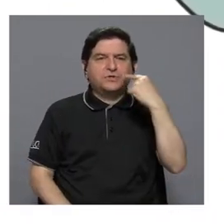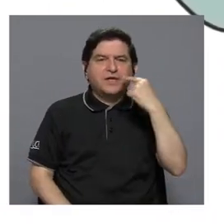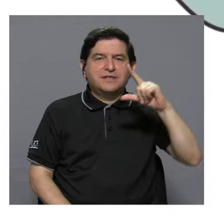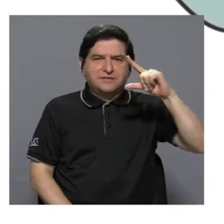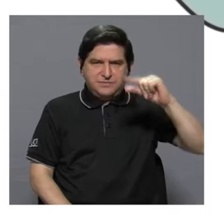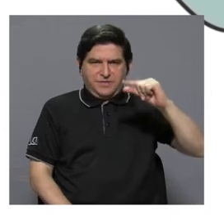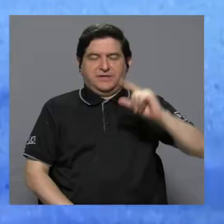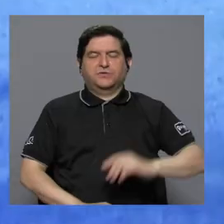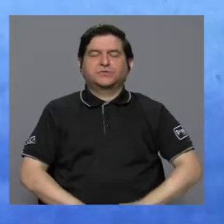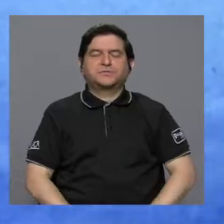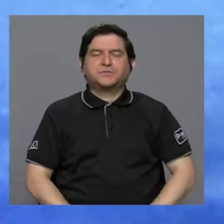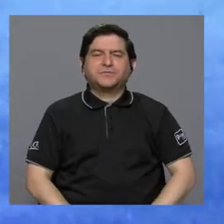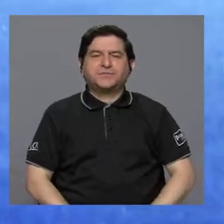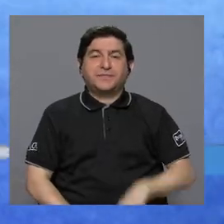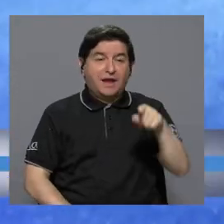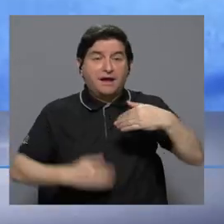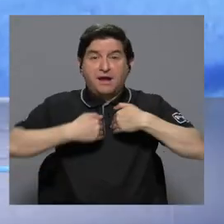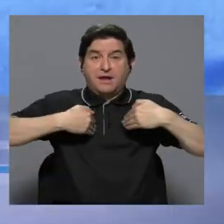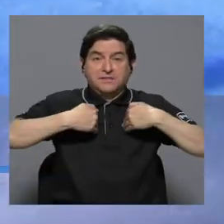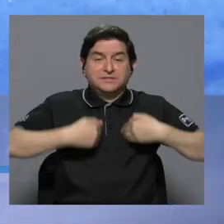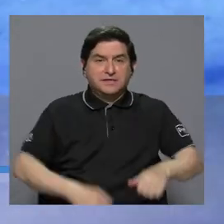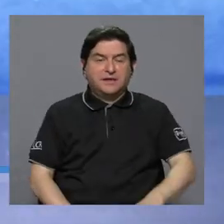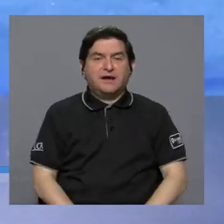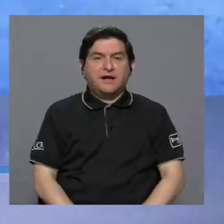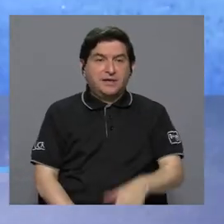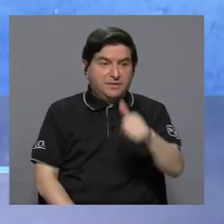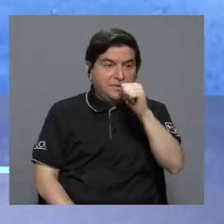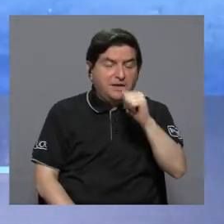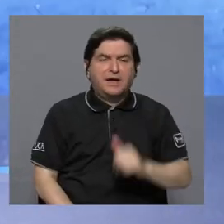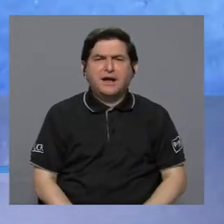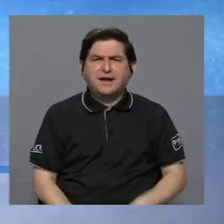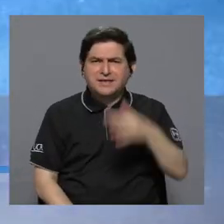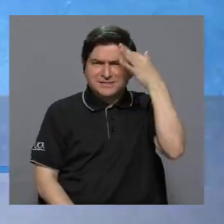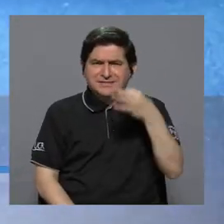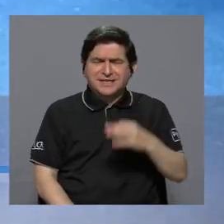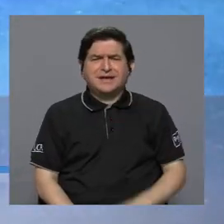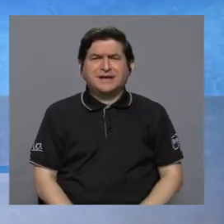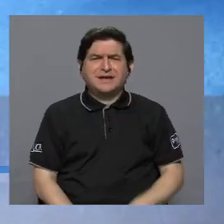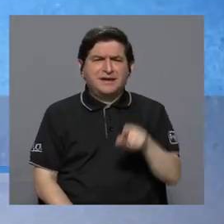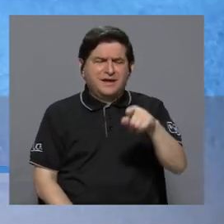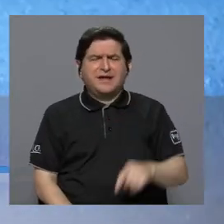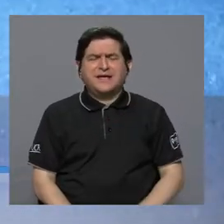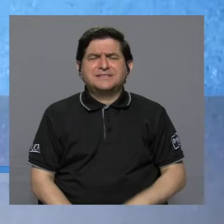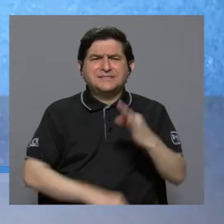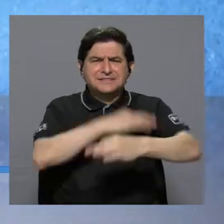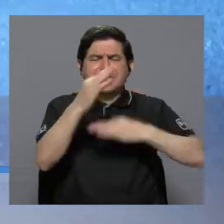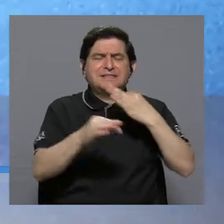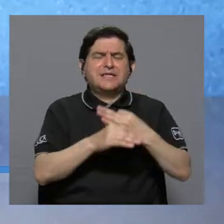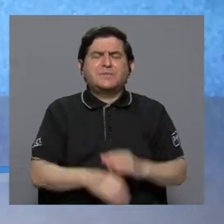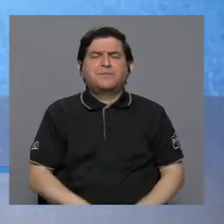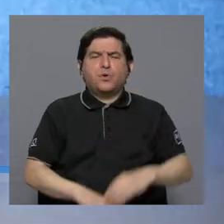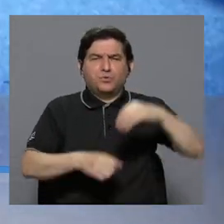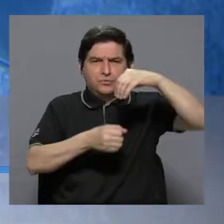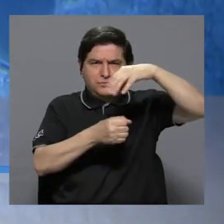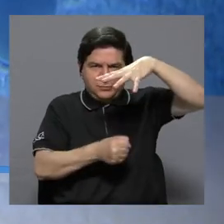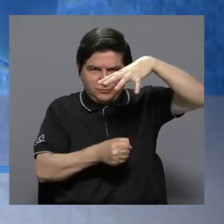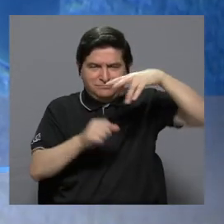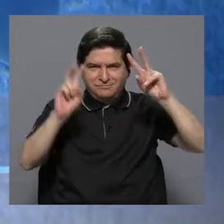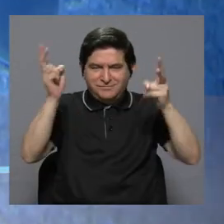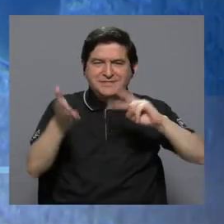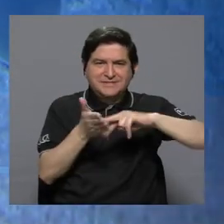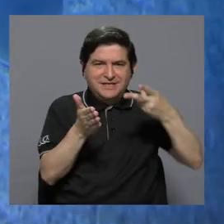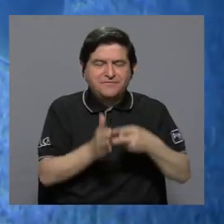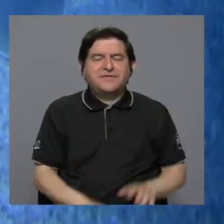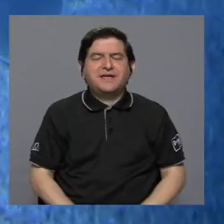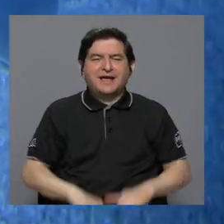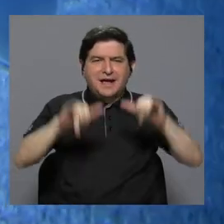dientes pequeños. Este animal acuático es considerado como una especie sombrilla, ya que contribuye a la conservación